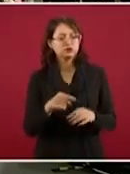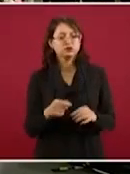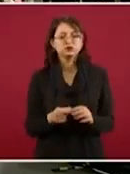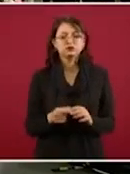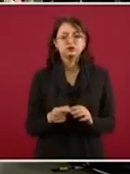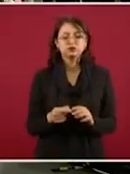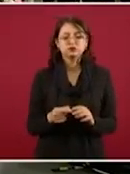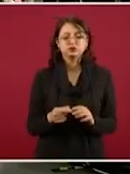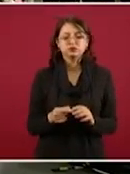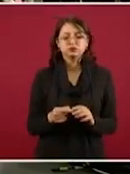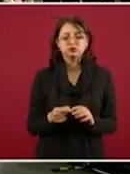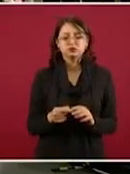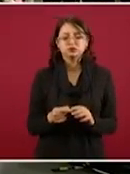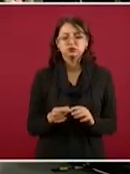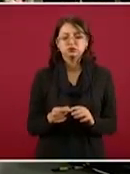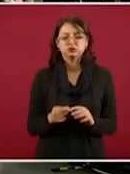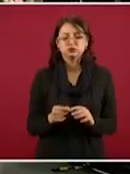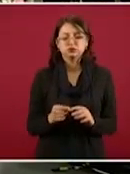Pues esos son muy eficaces.